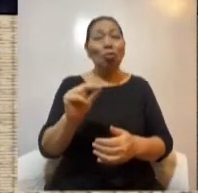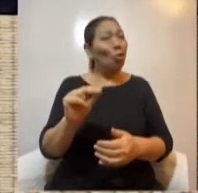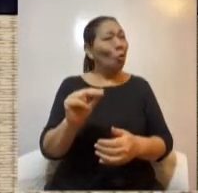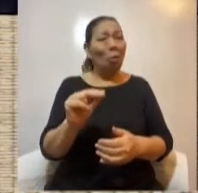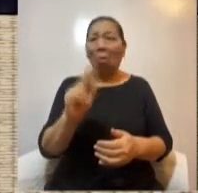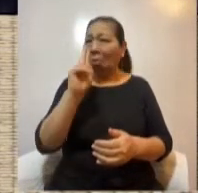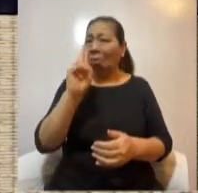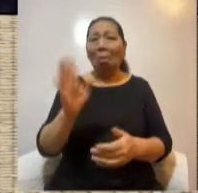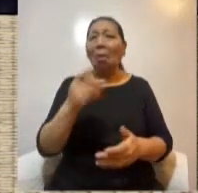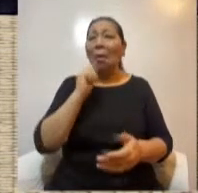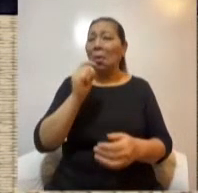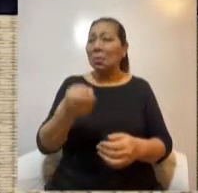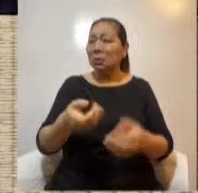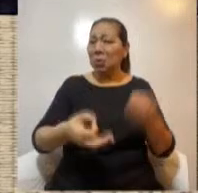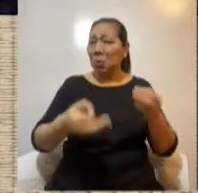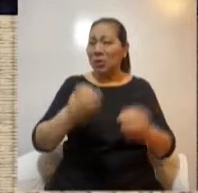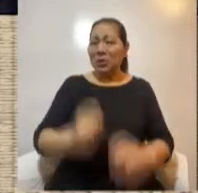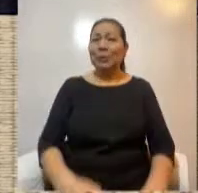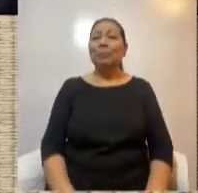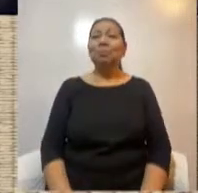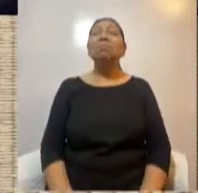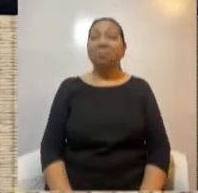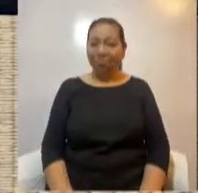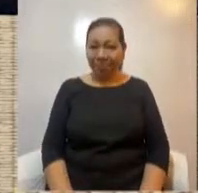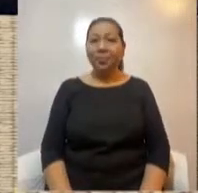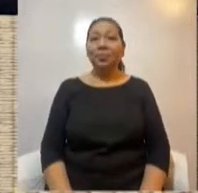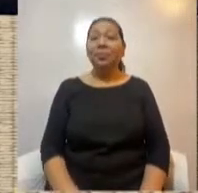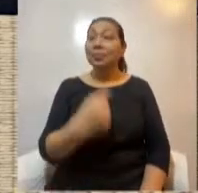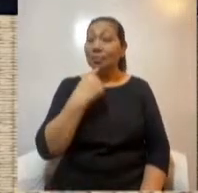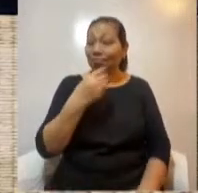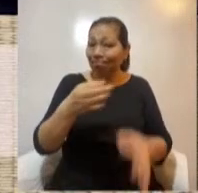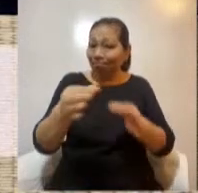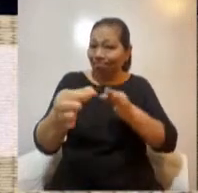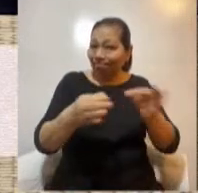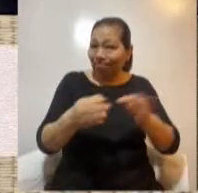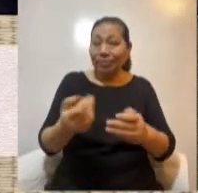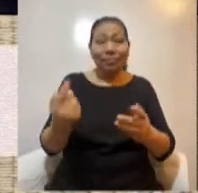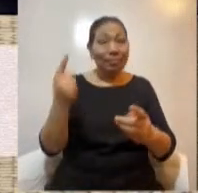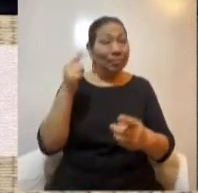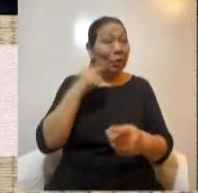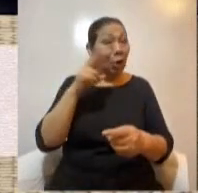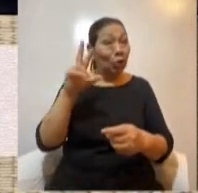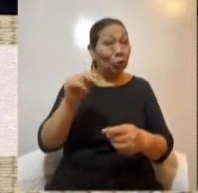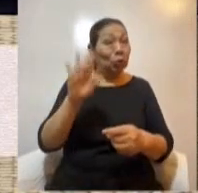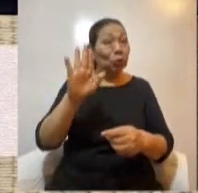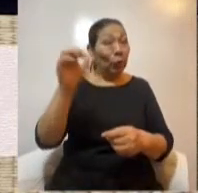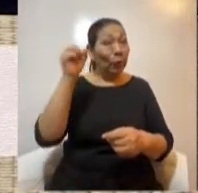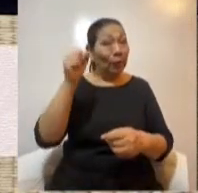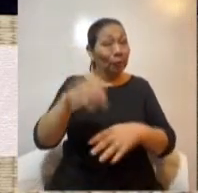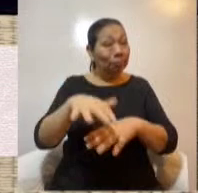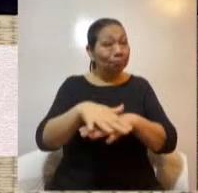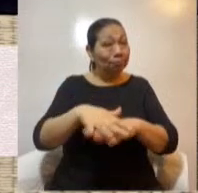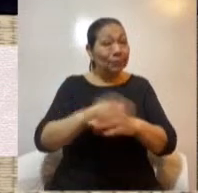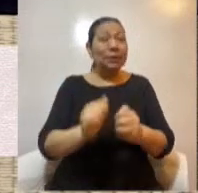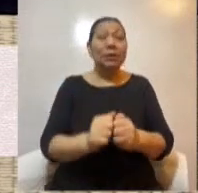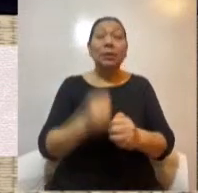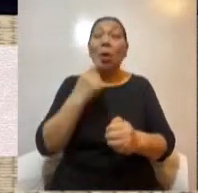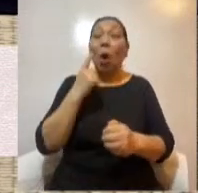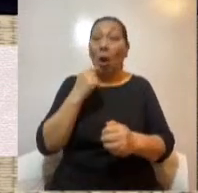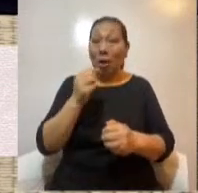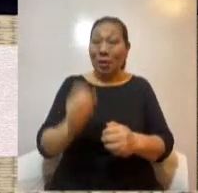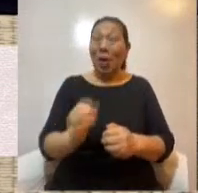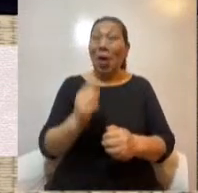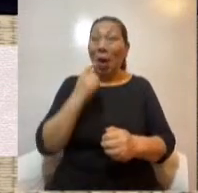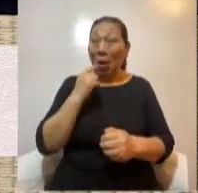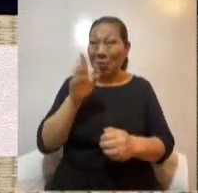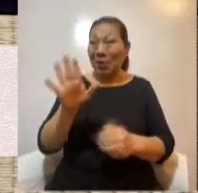declarar infundada la demanda? Claro, mira, efectivamente, frente a la denegatoria de su derecho en sede administrativa, el